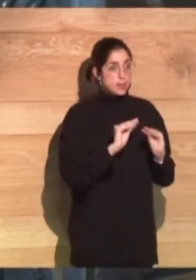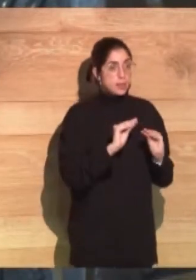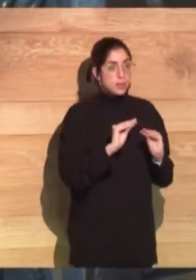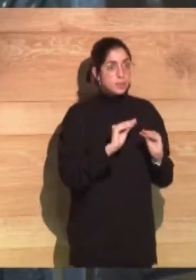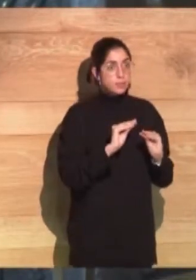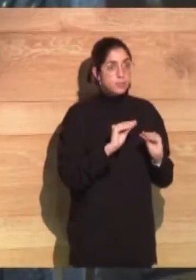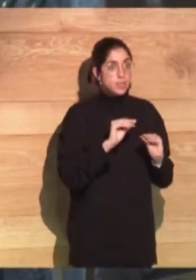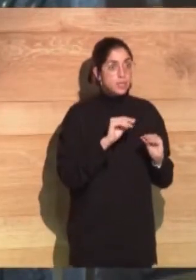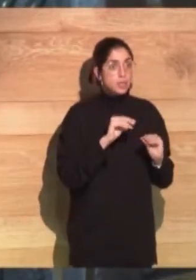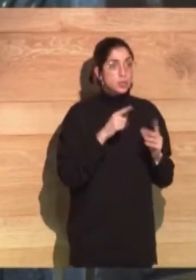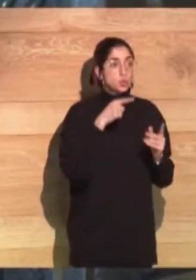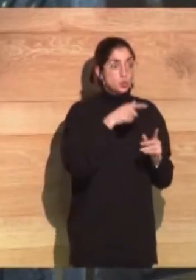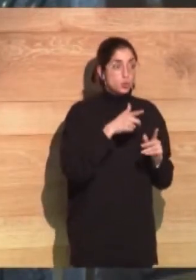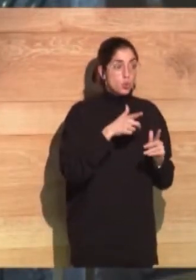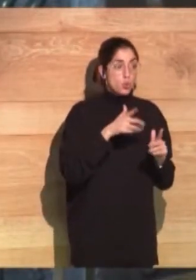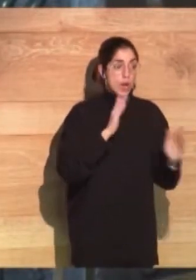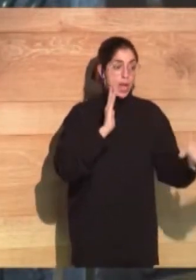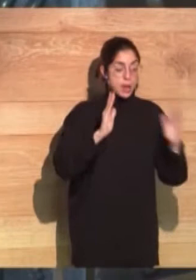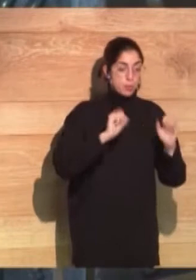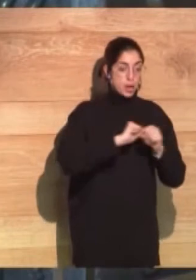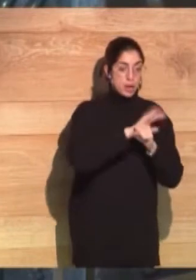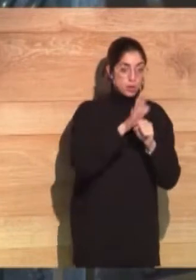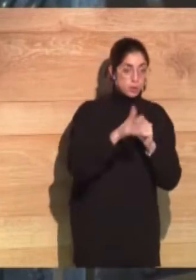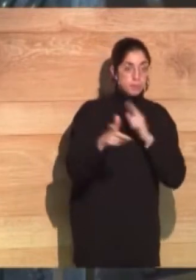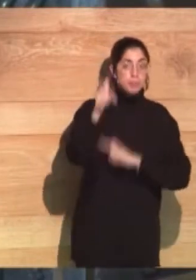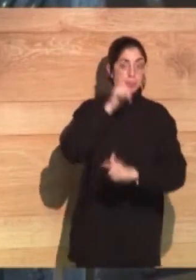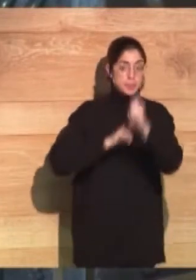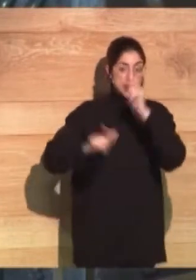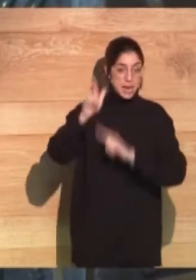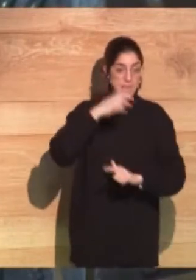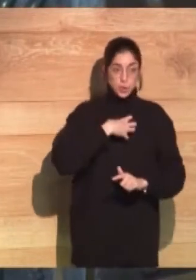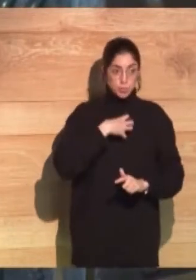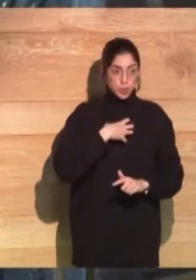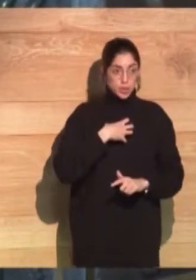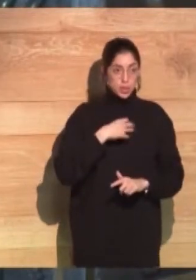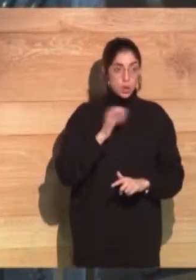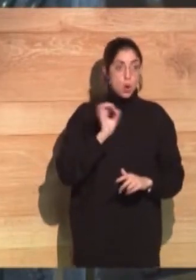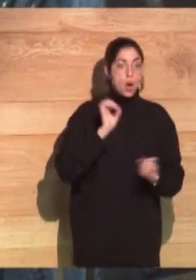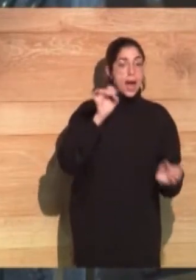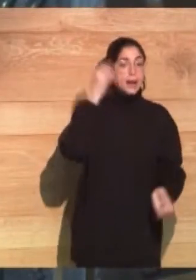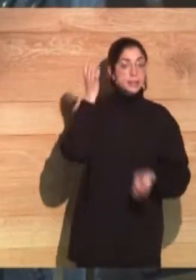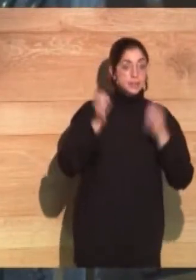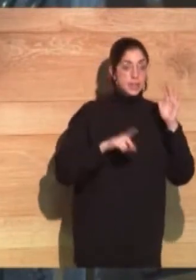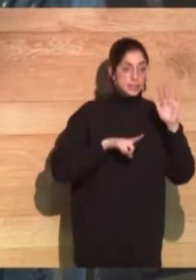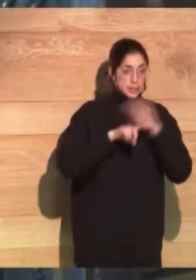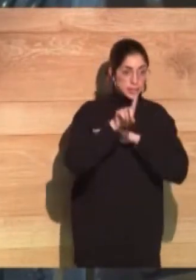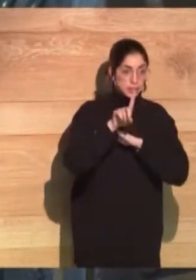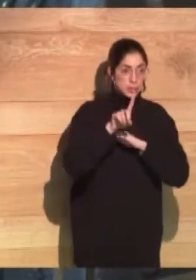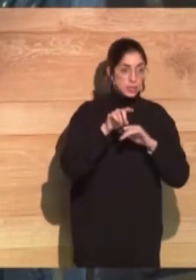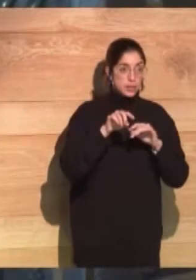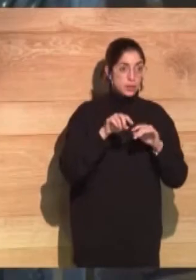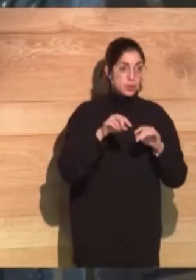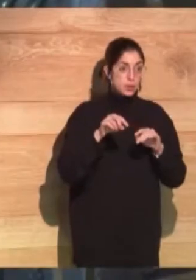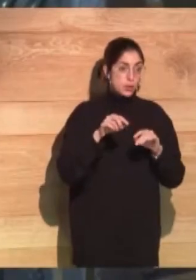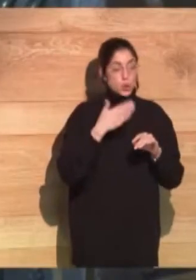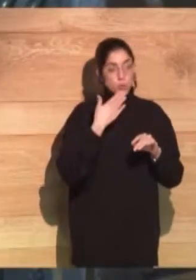no ha podido viajar durante toda esta época del COVID-19 y ni desarrollar todas sus actividades como activista durante casi